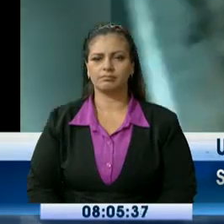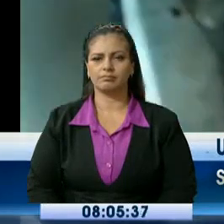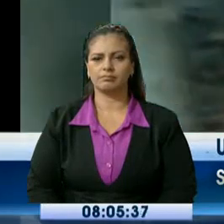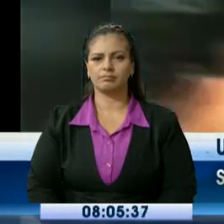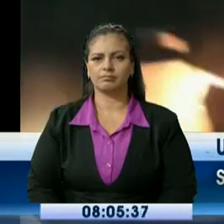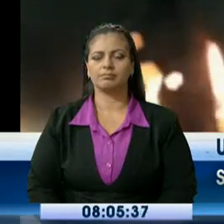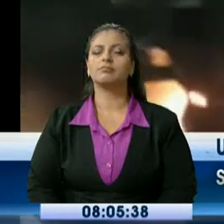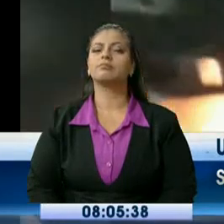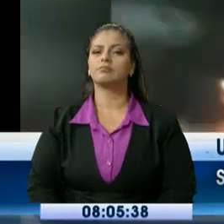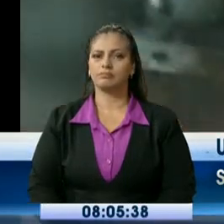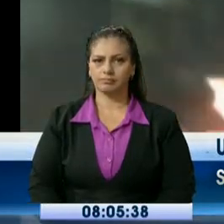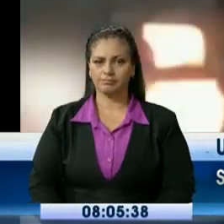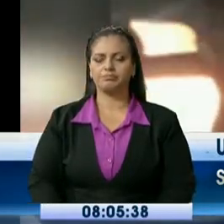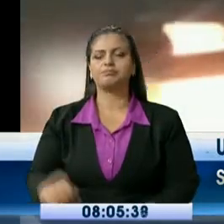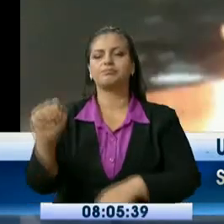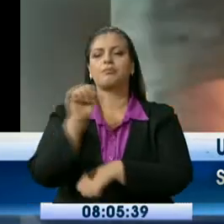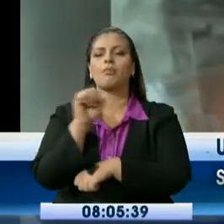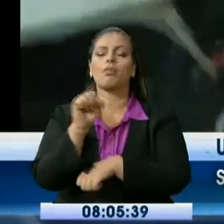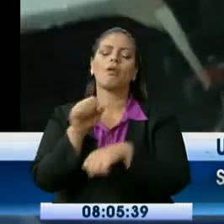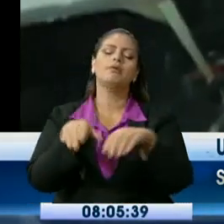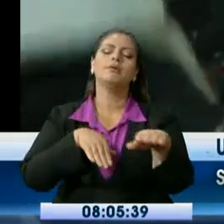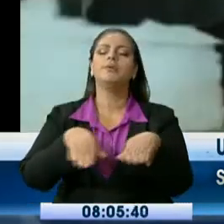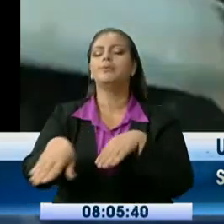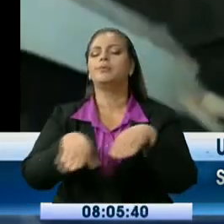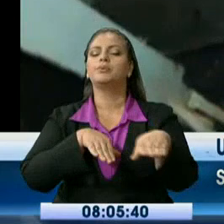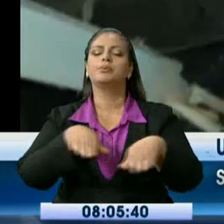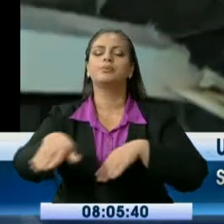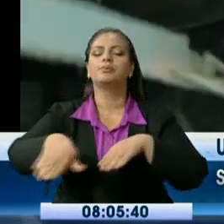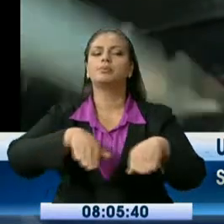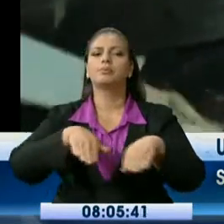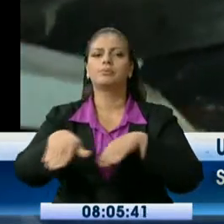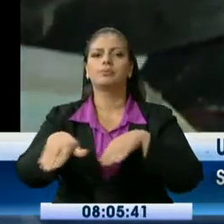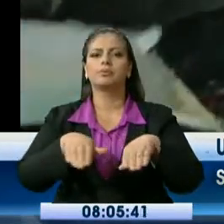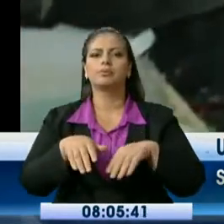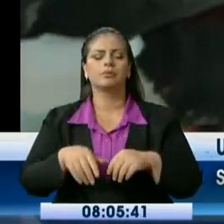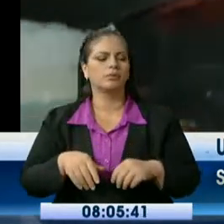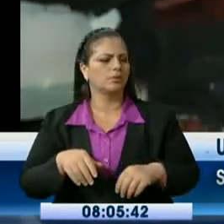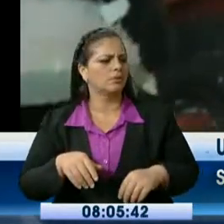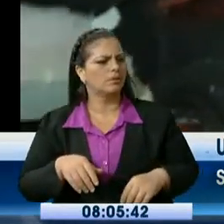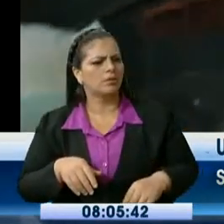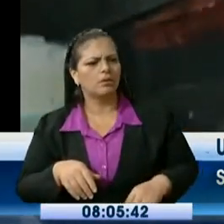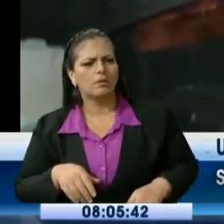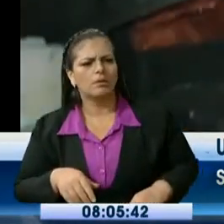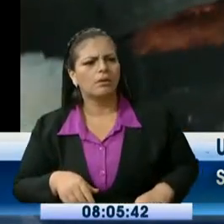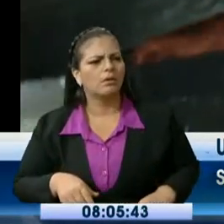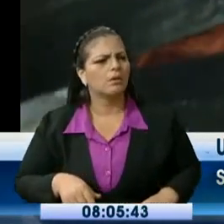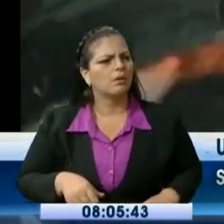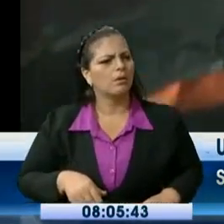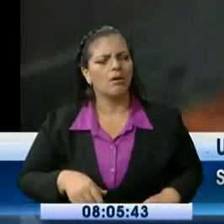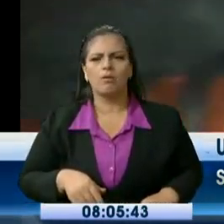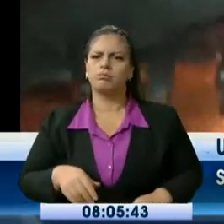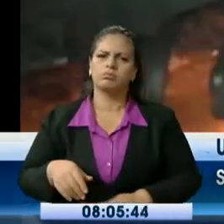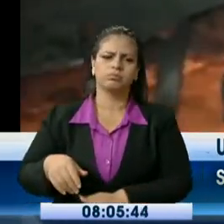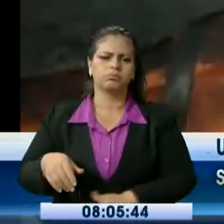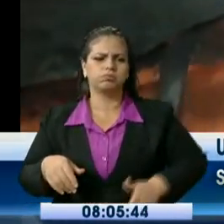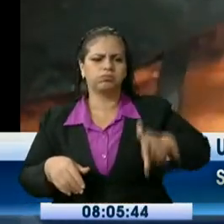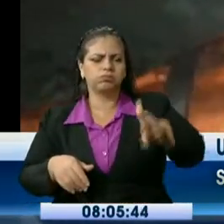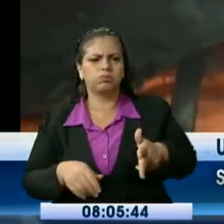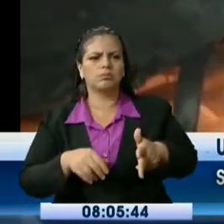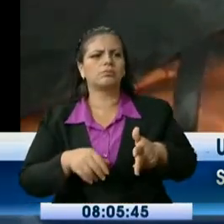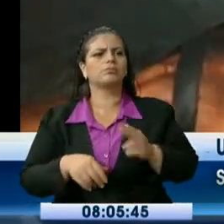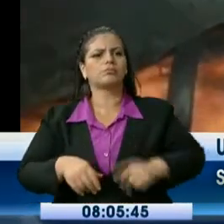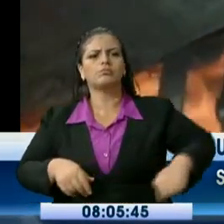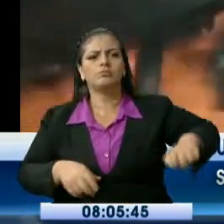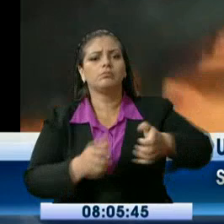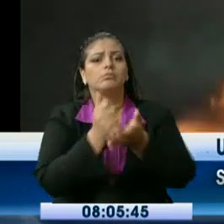Los conductores que por esos instantes transitaban en la autopista se detenían para colaborar con el perjudicado.